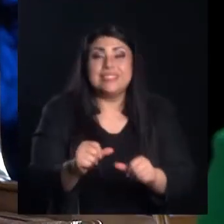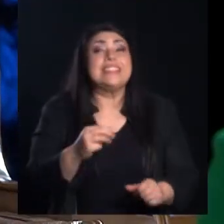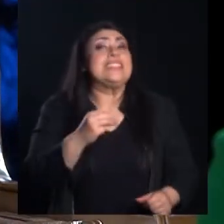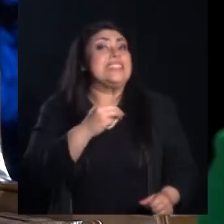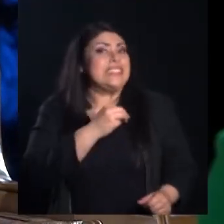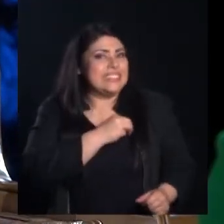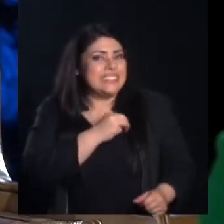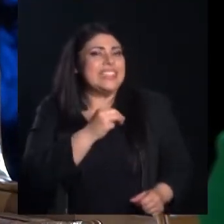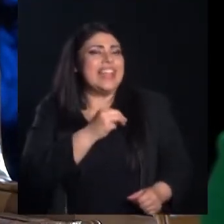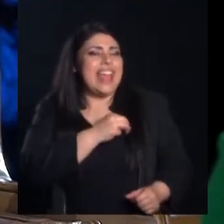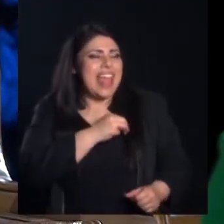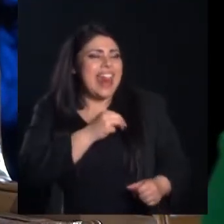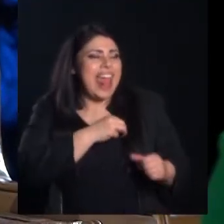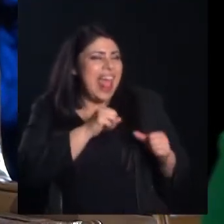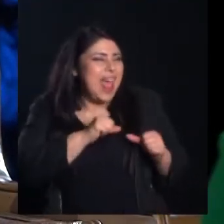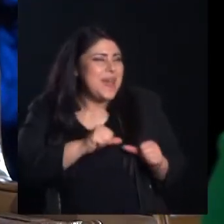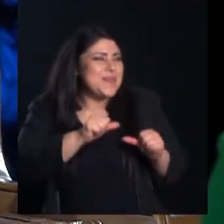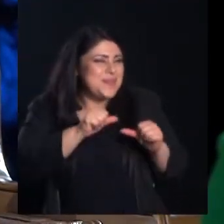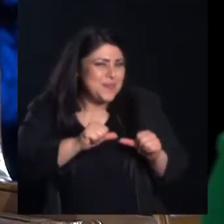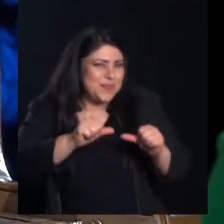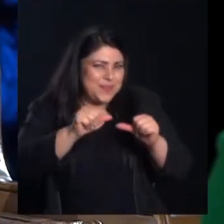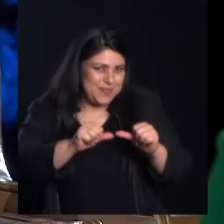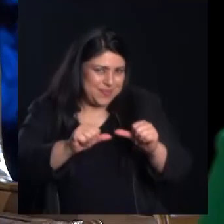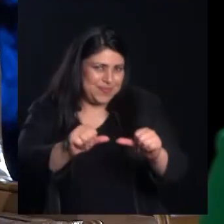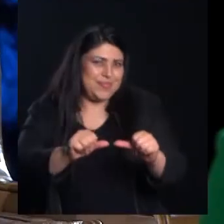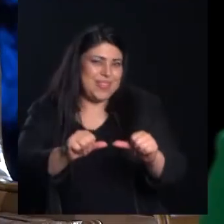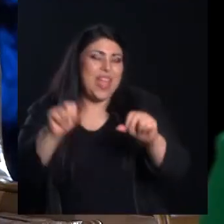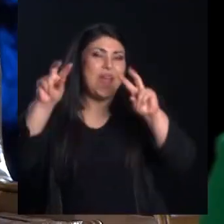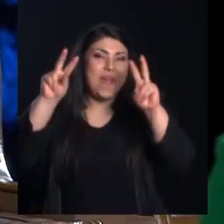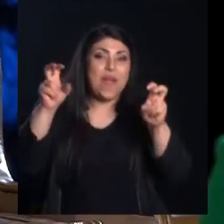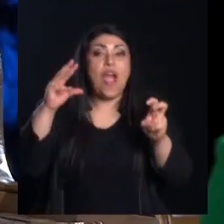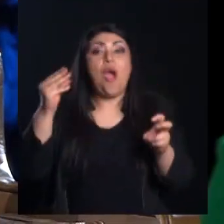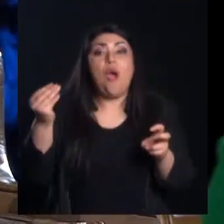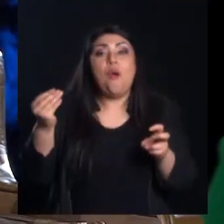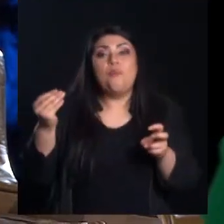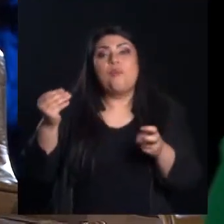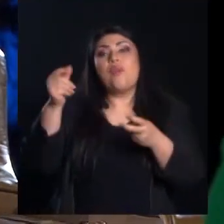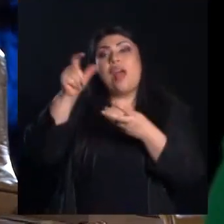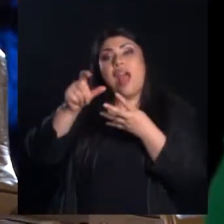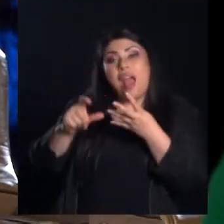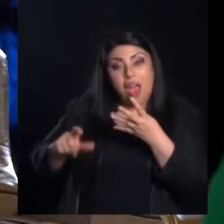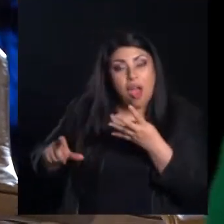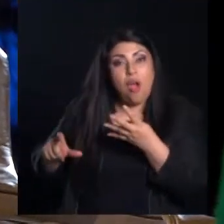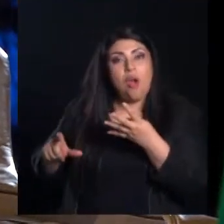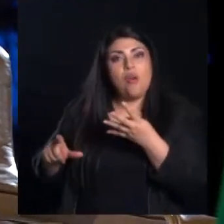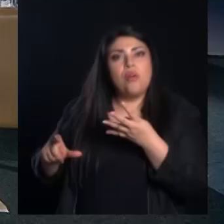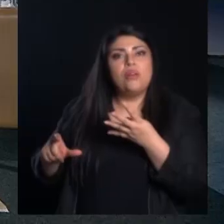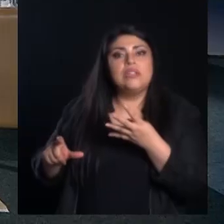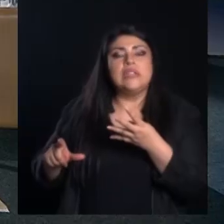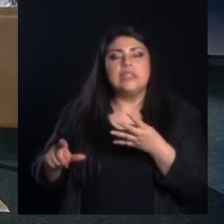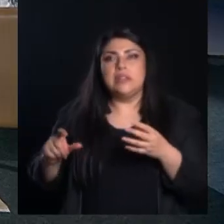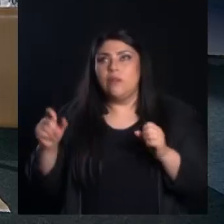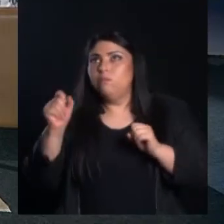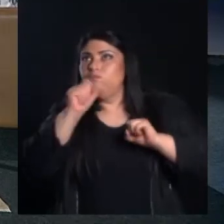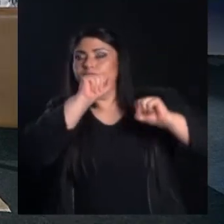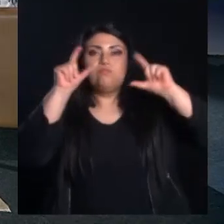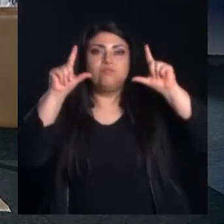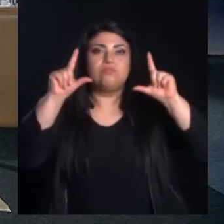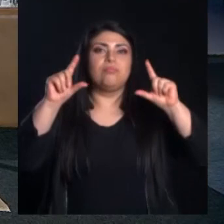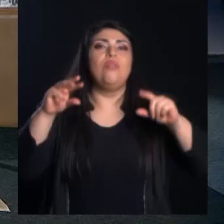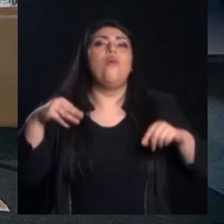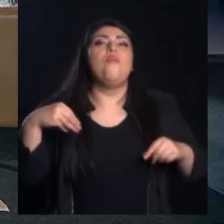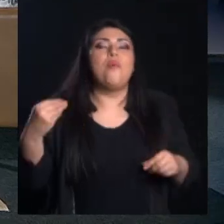continuidad al tema porque hay muchas cosas que se despiertan de haber tenido un encuentro con el